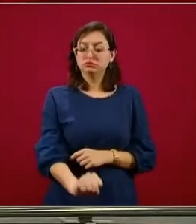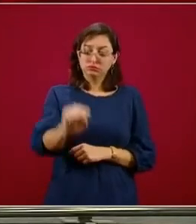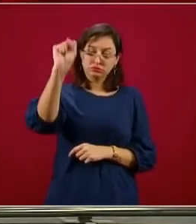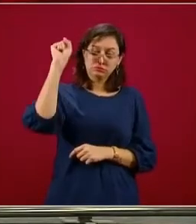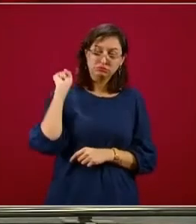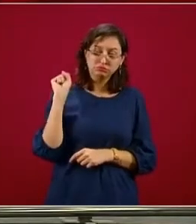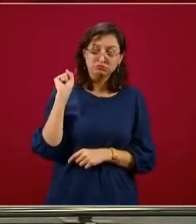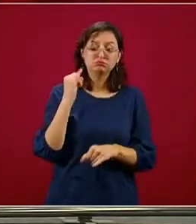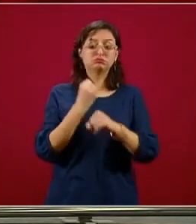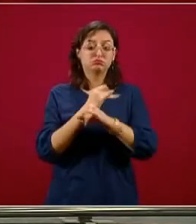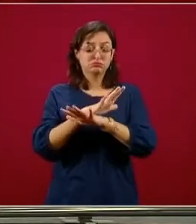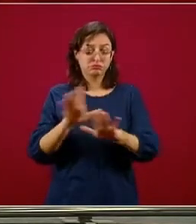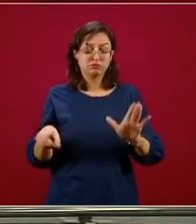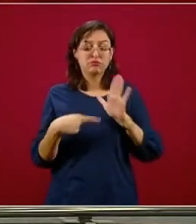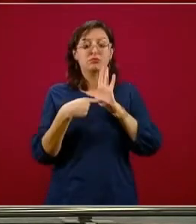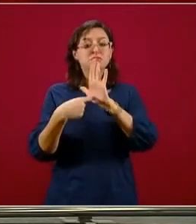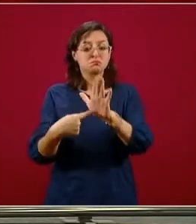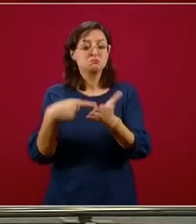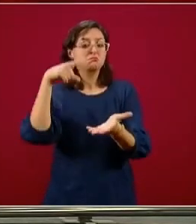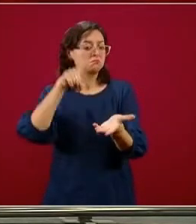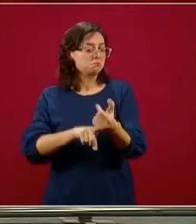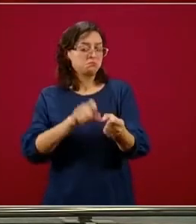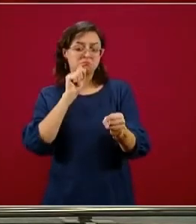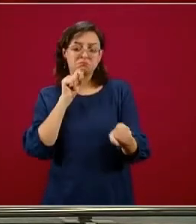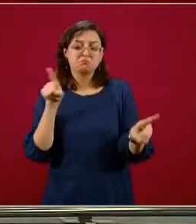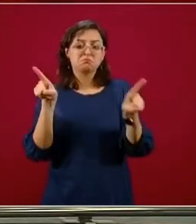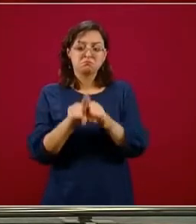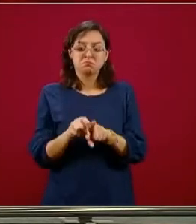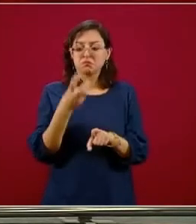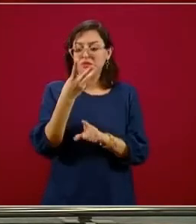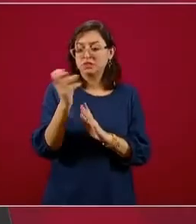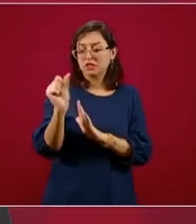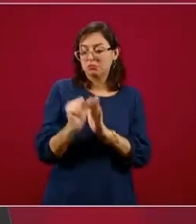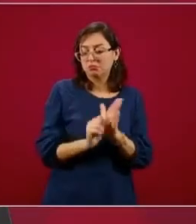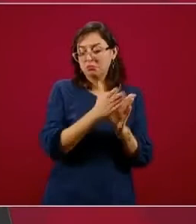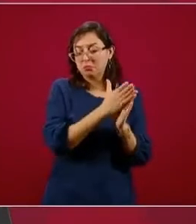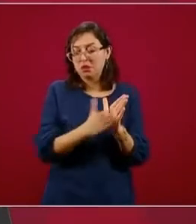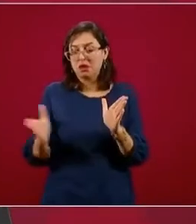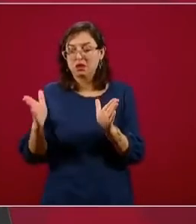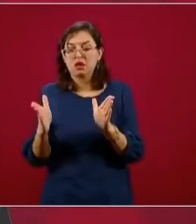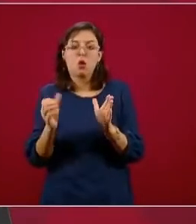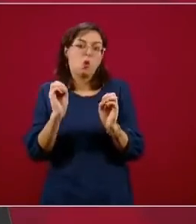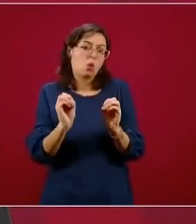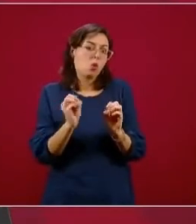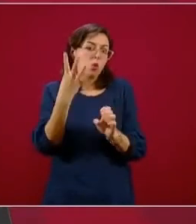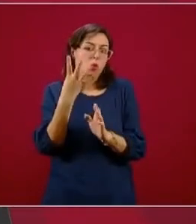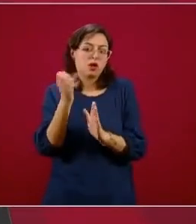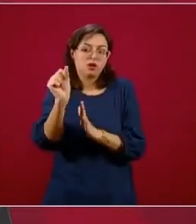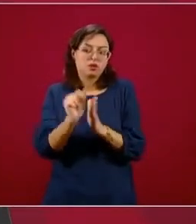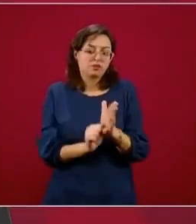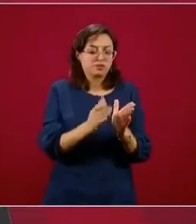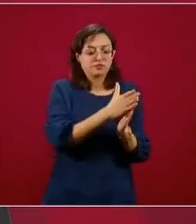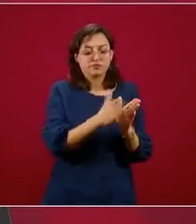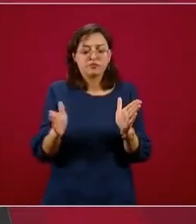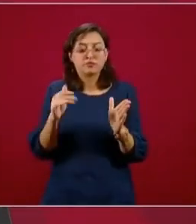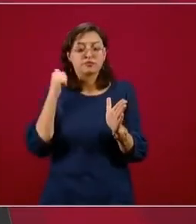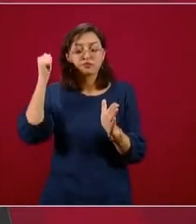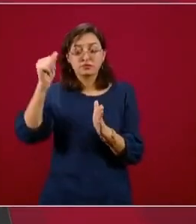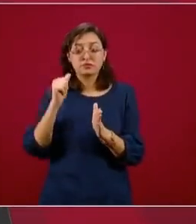pasado precisamente incluye el primer trimestre o cuatrimestre hasta el corte de